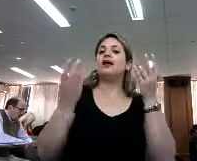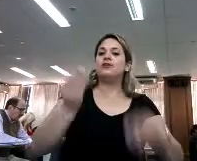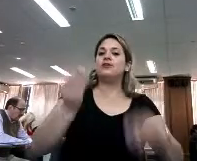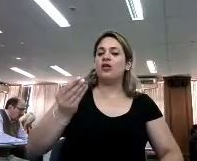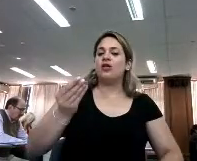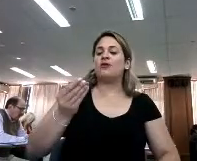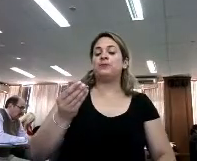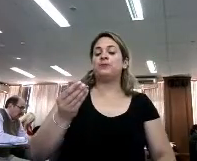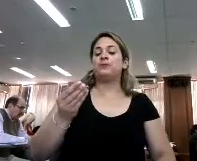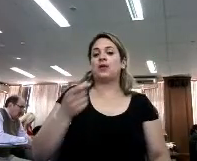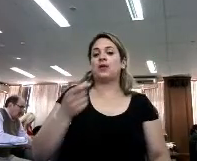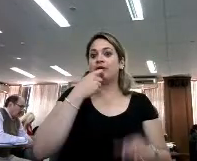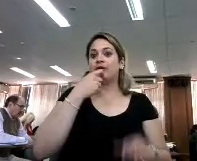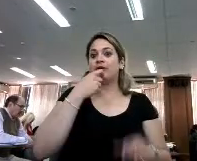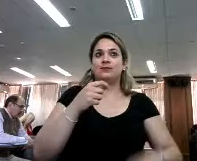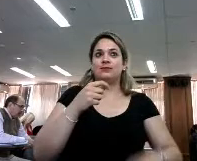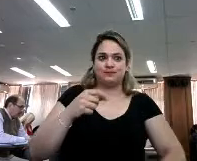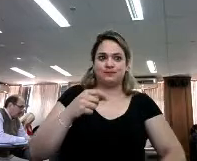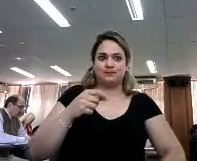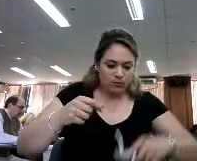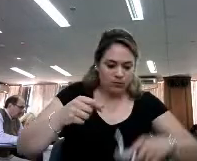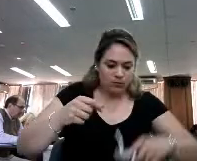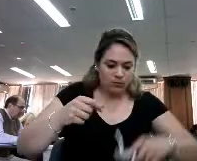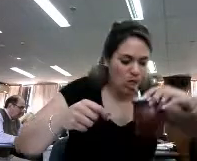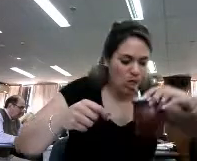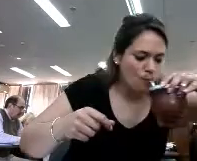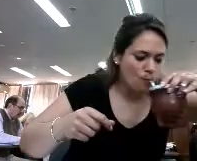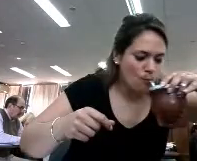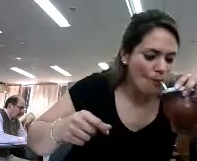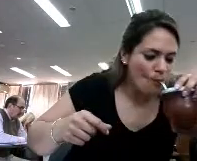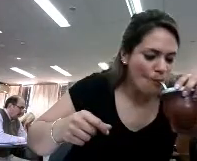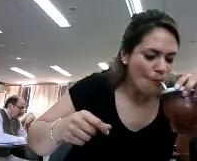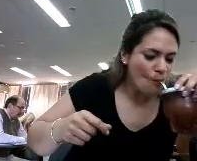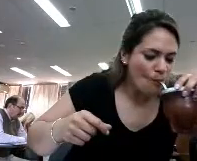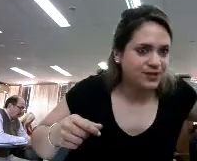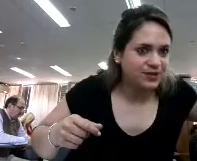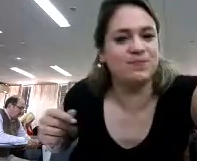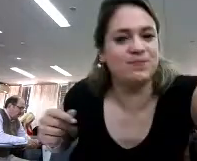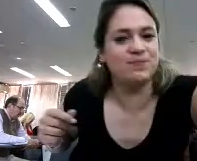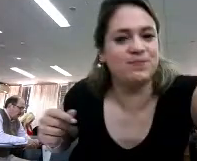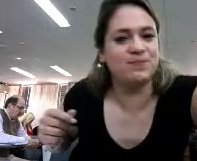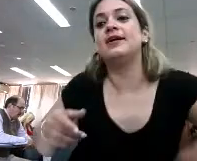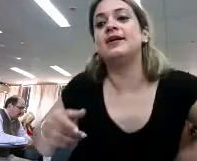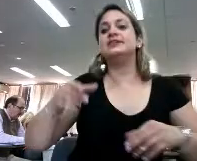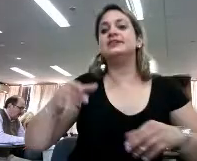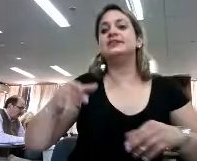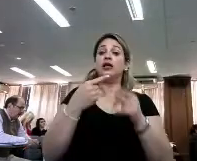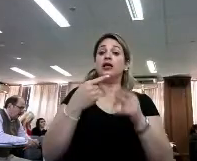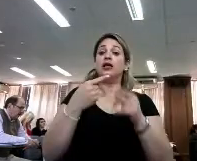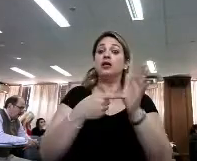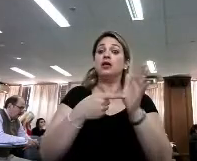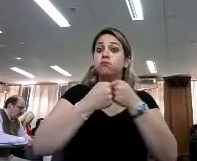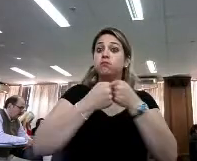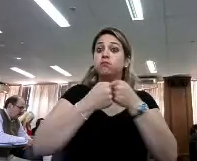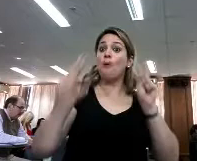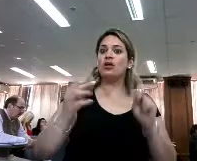de los literatos colombianos, José María Torres de Caicedo, estuvo allá, vino a ratificar ese convenio en el